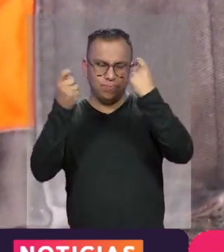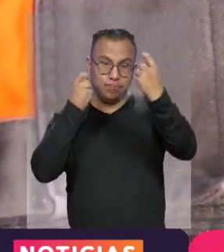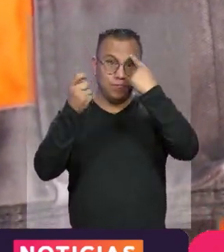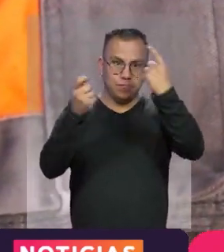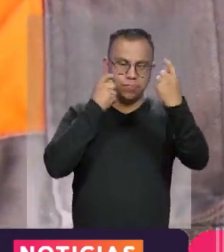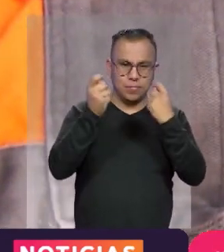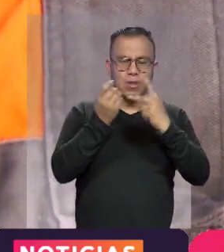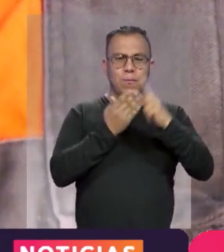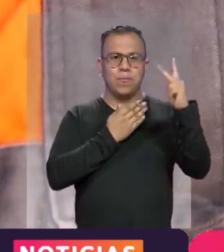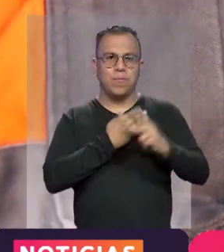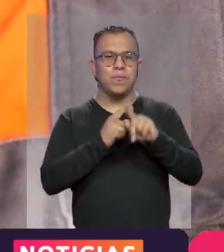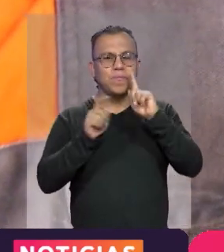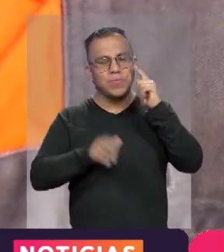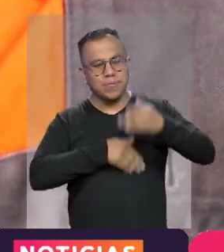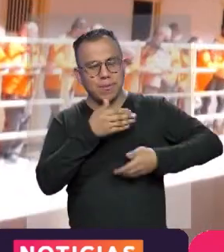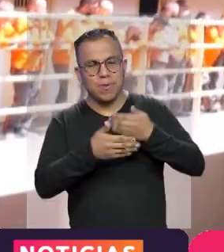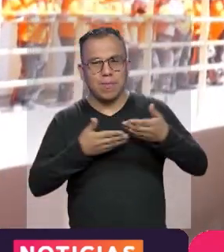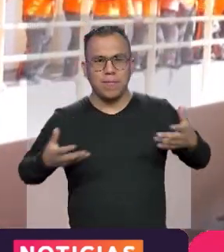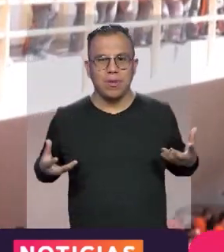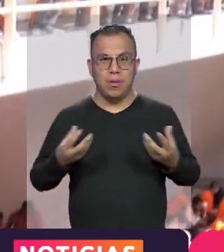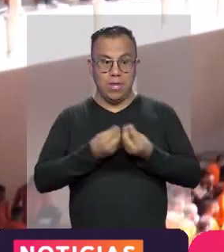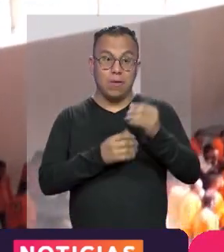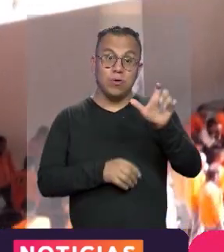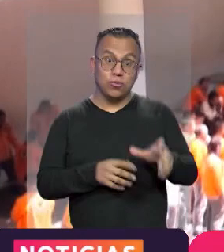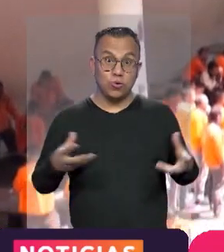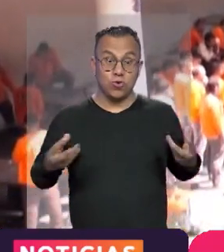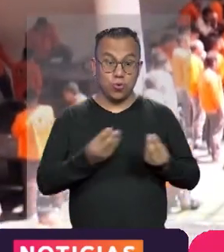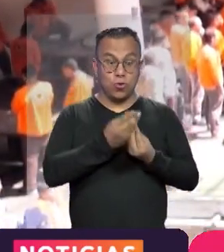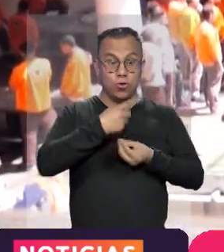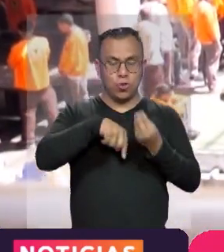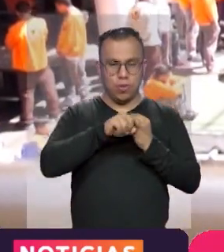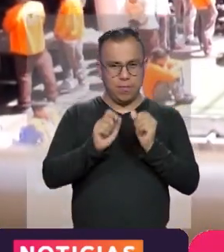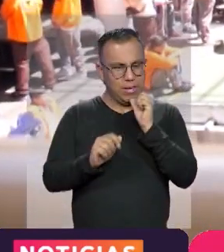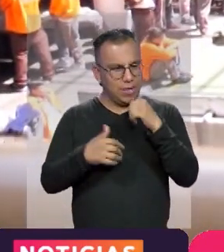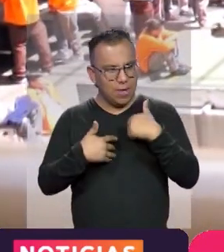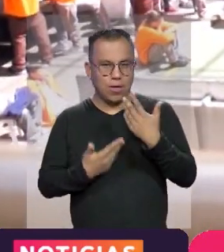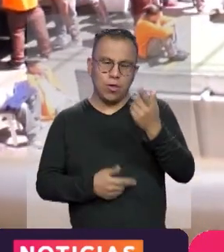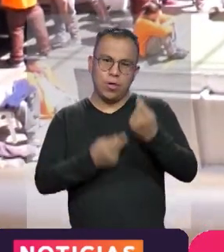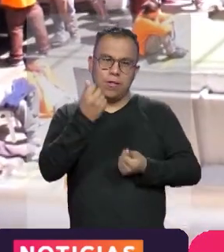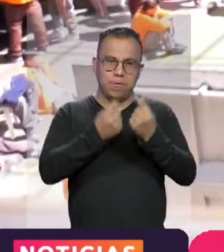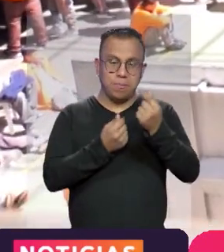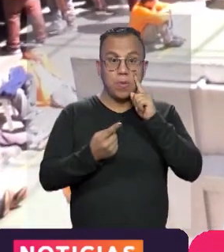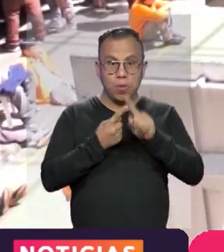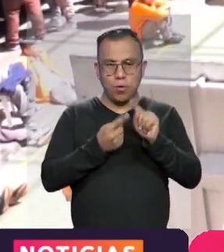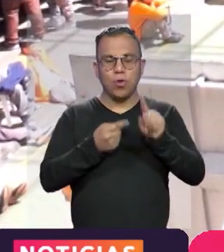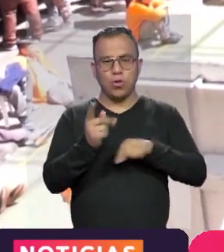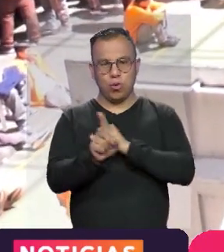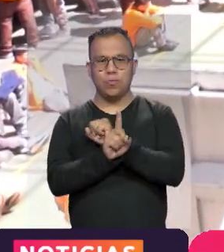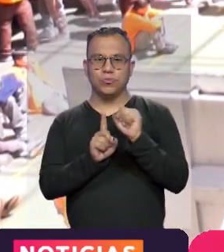ampliar el programa de justicia restaurativa y que los sindicados reparen a sus víctimas tanto económicamente como socialmente.